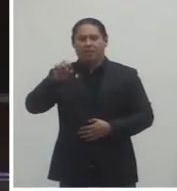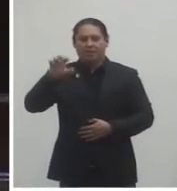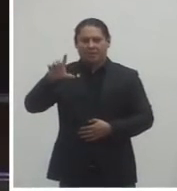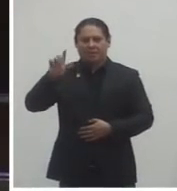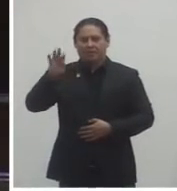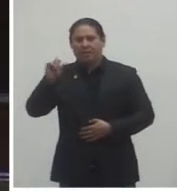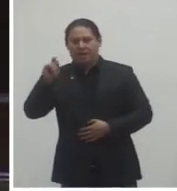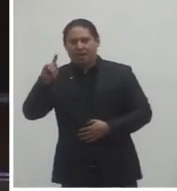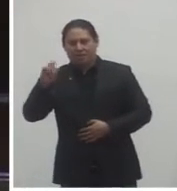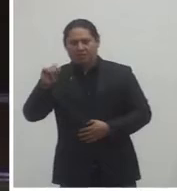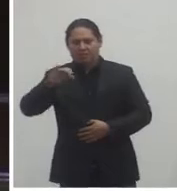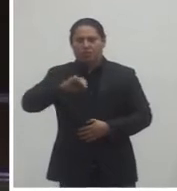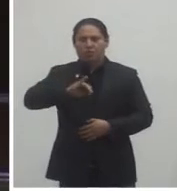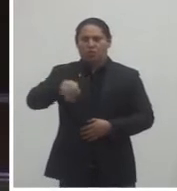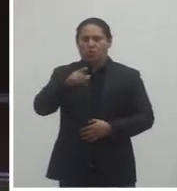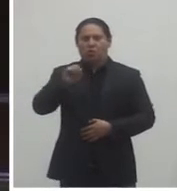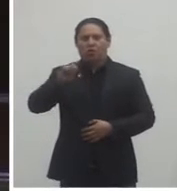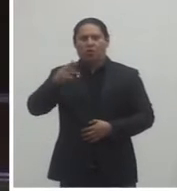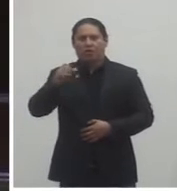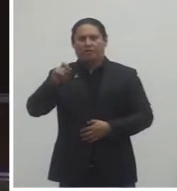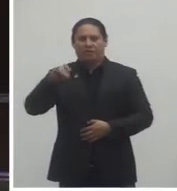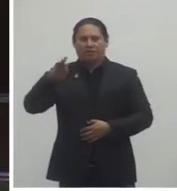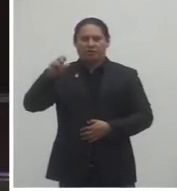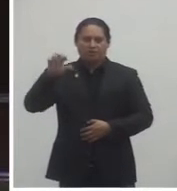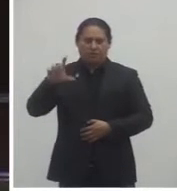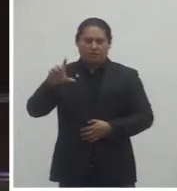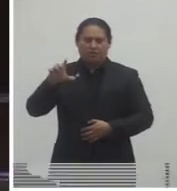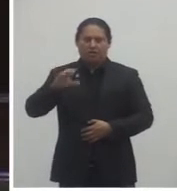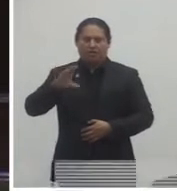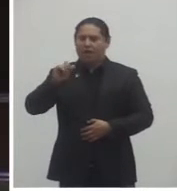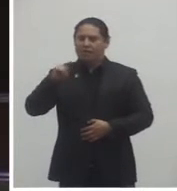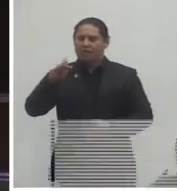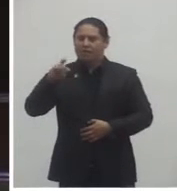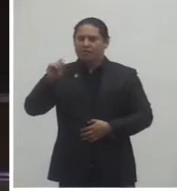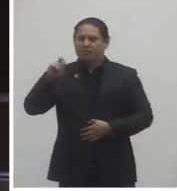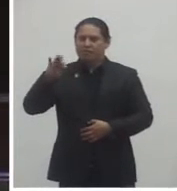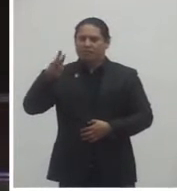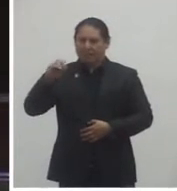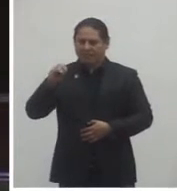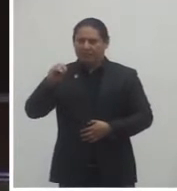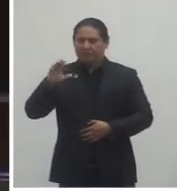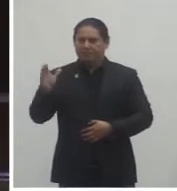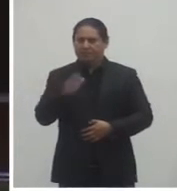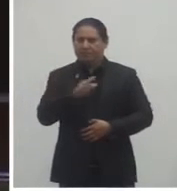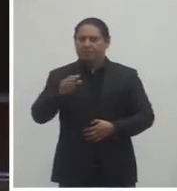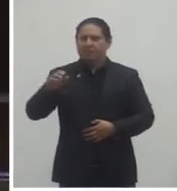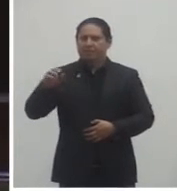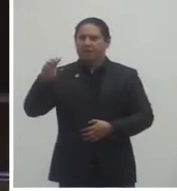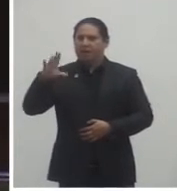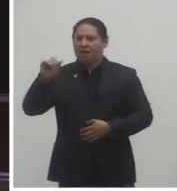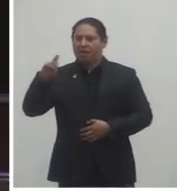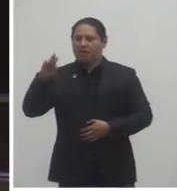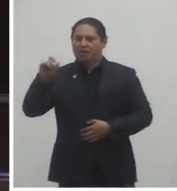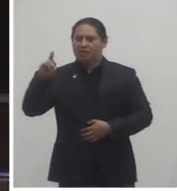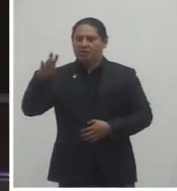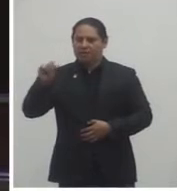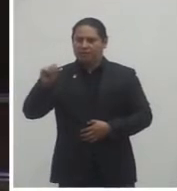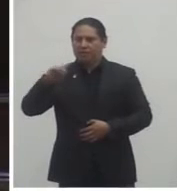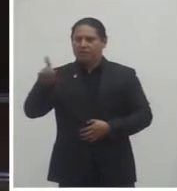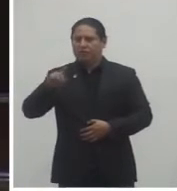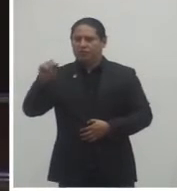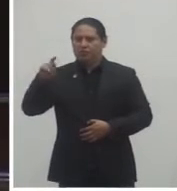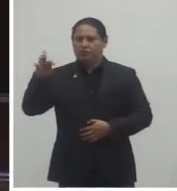Bravo, diputado Jorge Manuel Pulido López, diputado Carlos Mario Estrada Urbina, diputada Carolina Suárez,